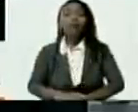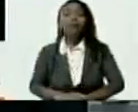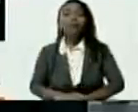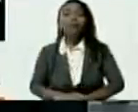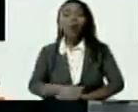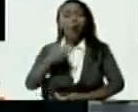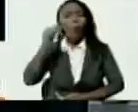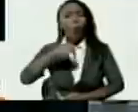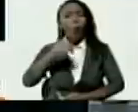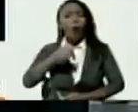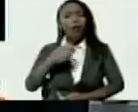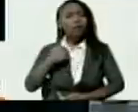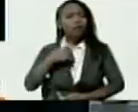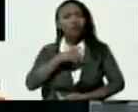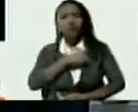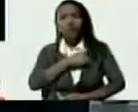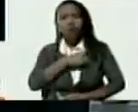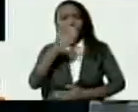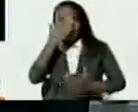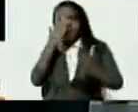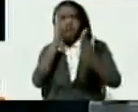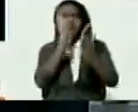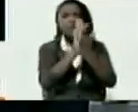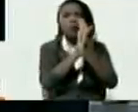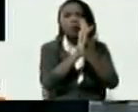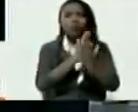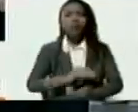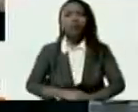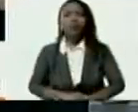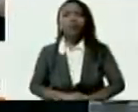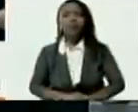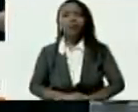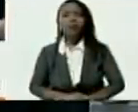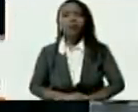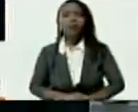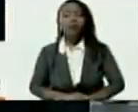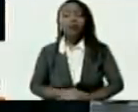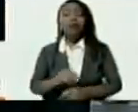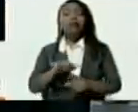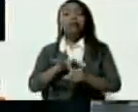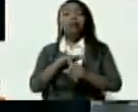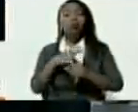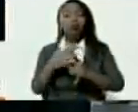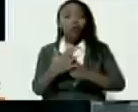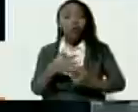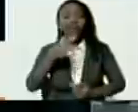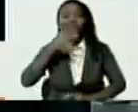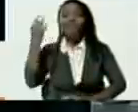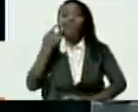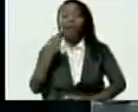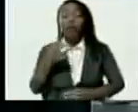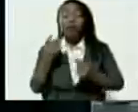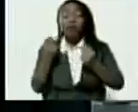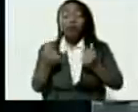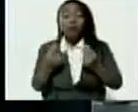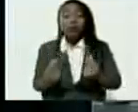hoy estamos enfrentando una situación verdaderamente alarmante.